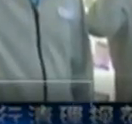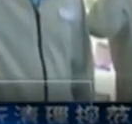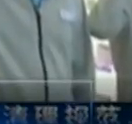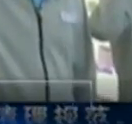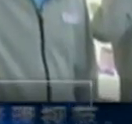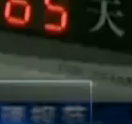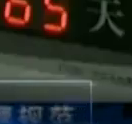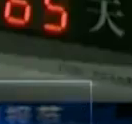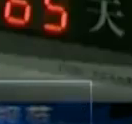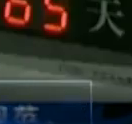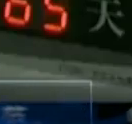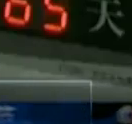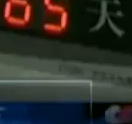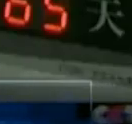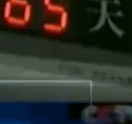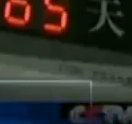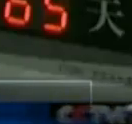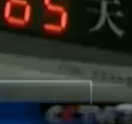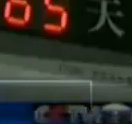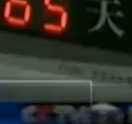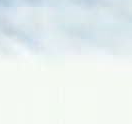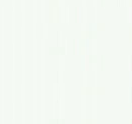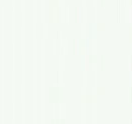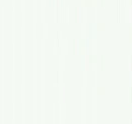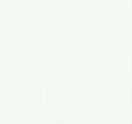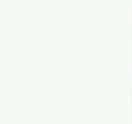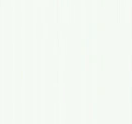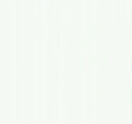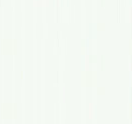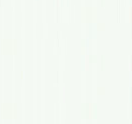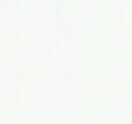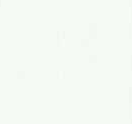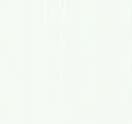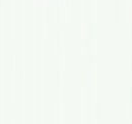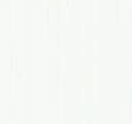condiciones de vida que tendrían los humanos en la Luna.